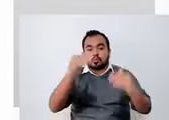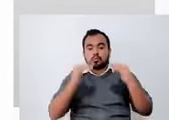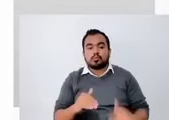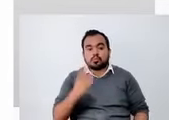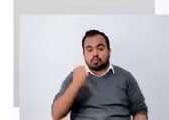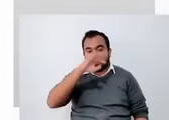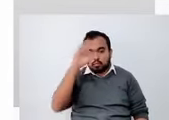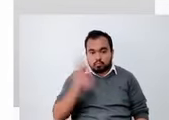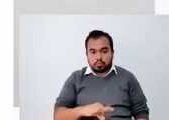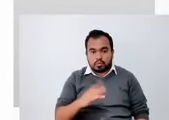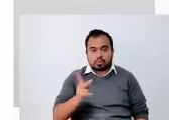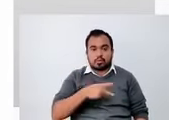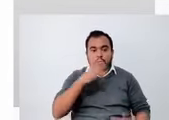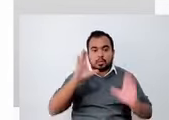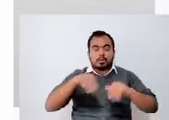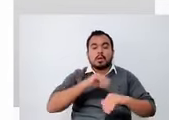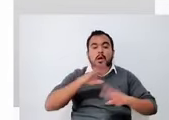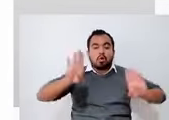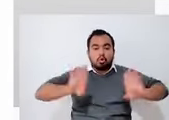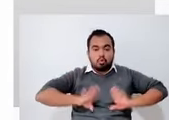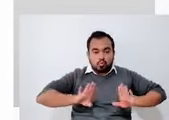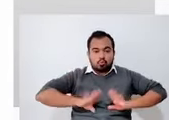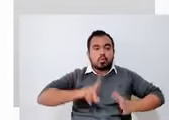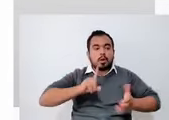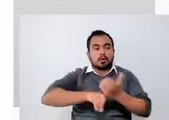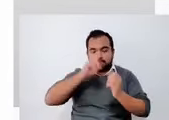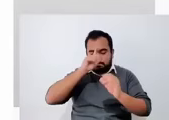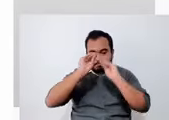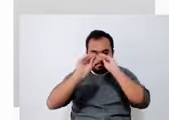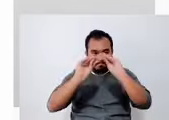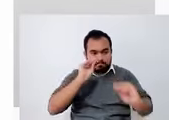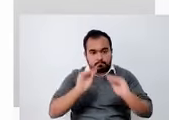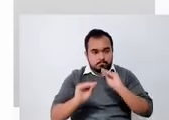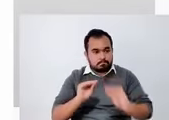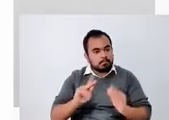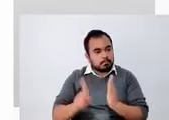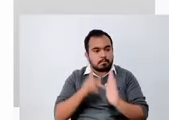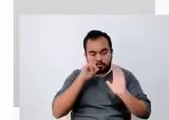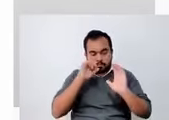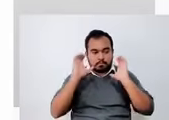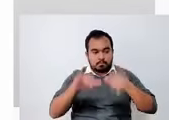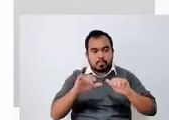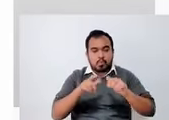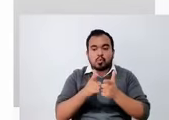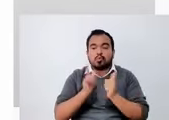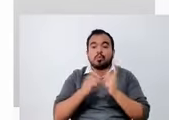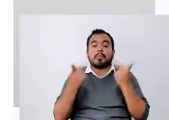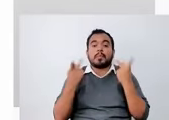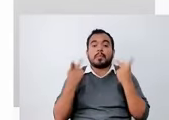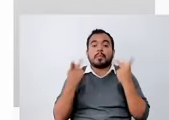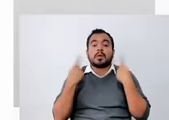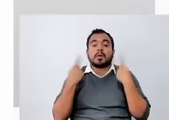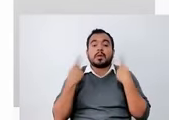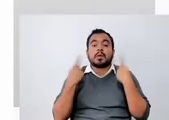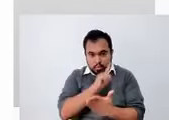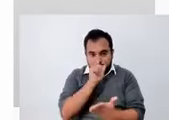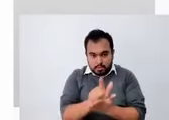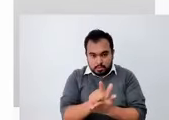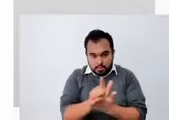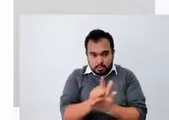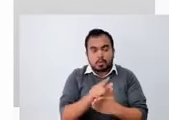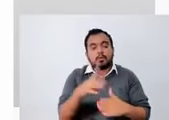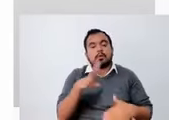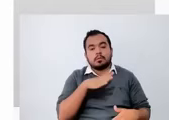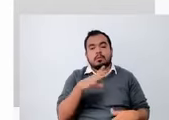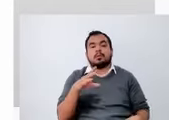programas cognitivo-conductuales que están específicamente diseñados para la prevención de la reincidencia en este grupo de delincuentes. Pero esto pasa también por debajo del radar de la doctrina